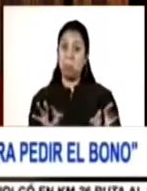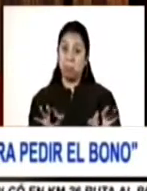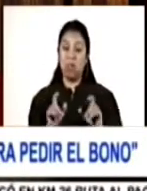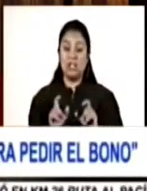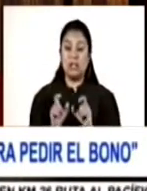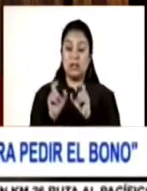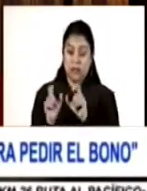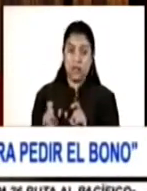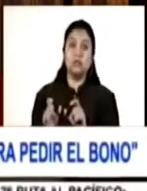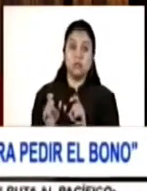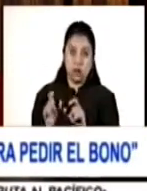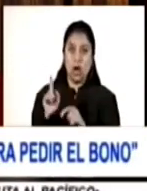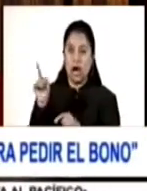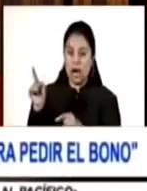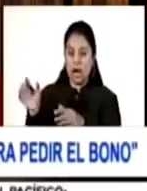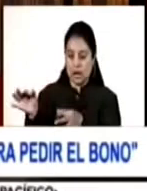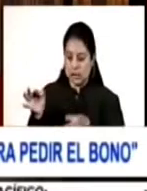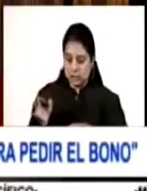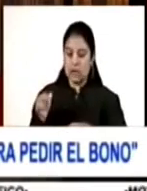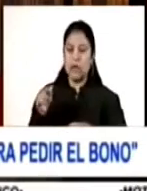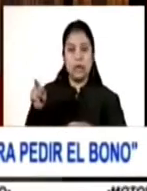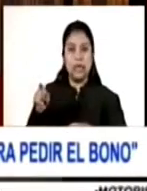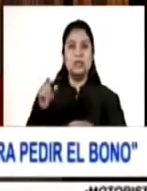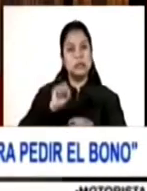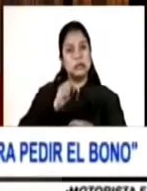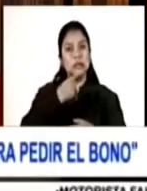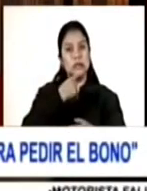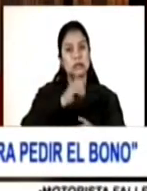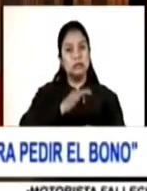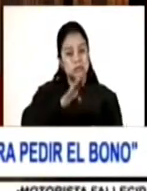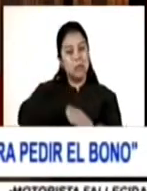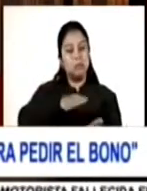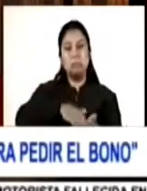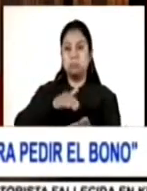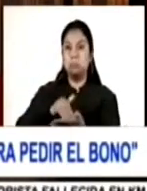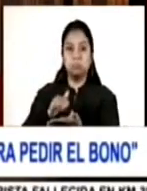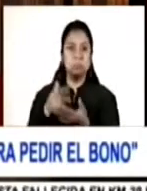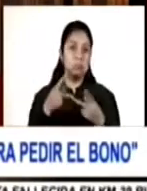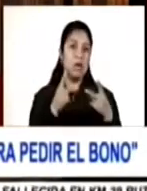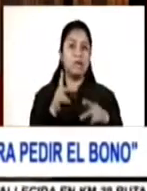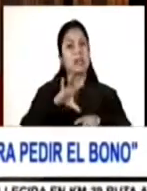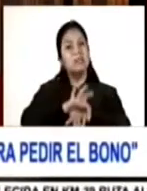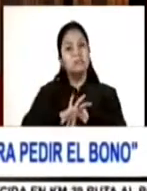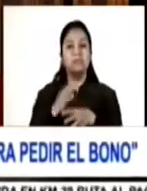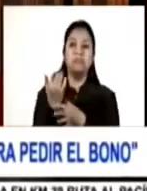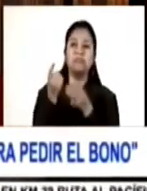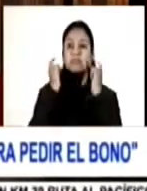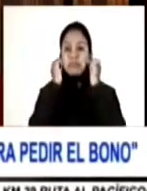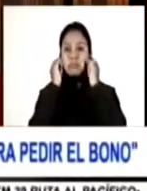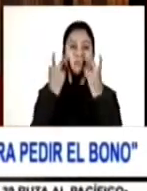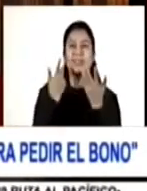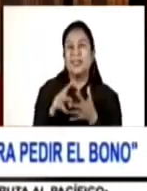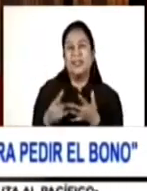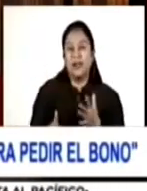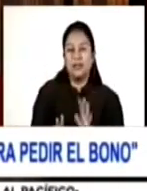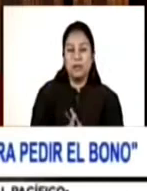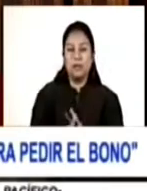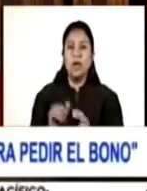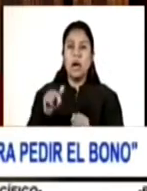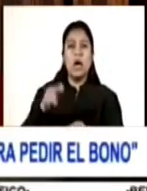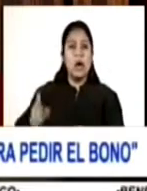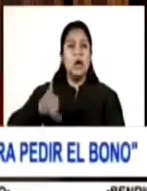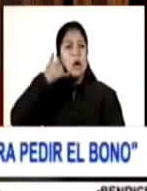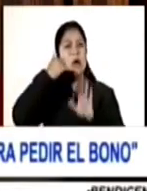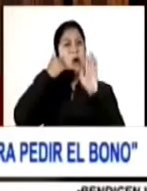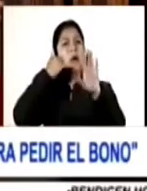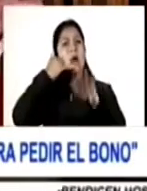una declaración jurada de que esas personas son de la economía informal de su municipio. Hay alcaldes que me han llamado y me dicen,